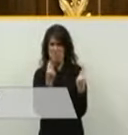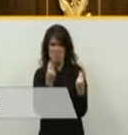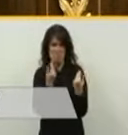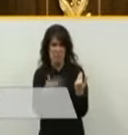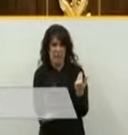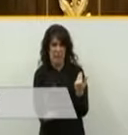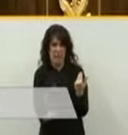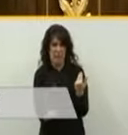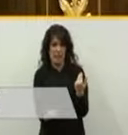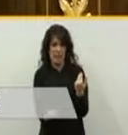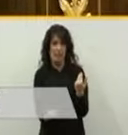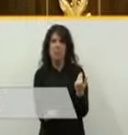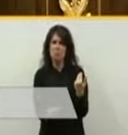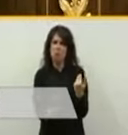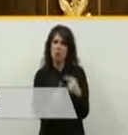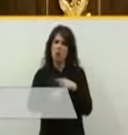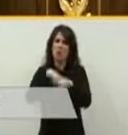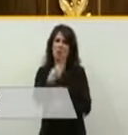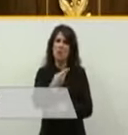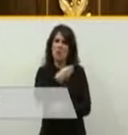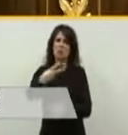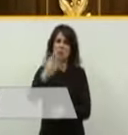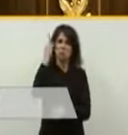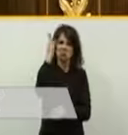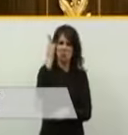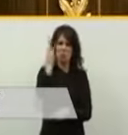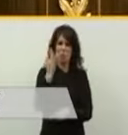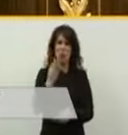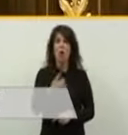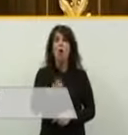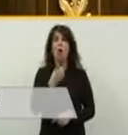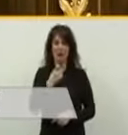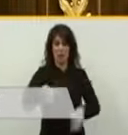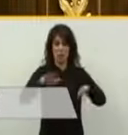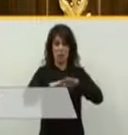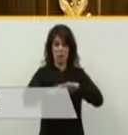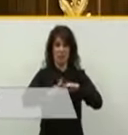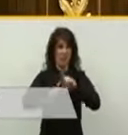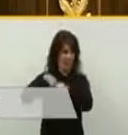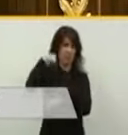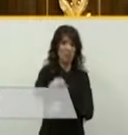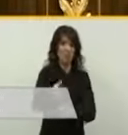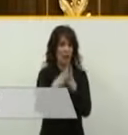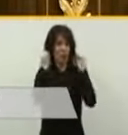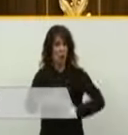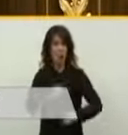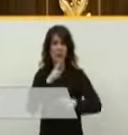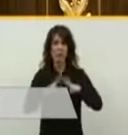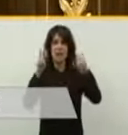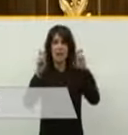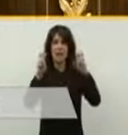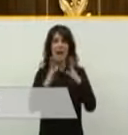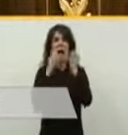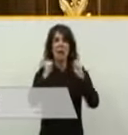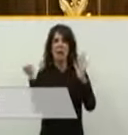más dulces. Ojalá, después de esta noche, el acuerdo al que lleguemos pueda llamarse el acuerdo del beso. Muchas